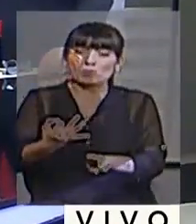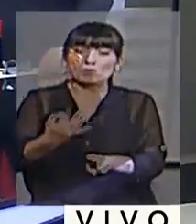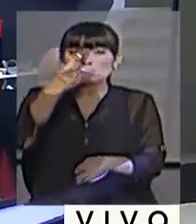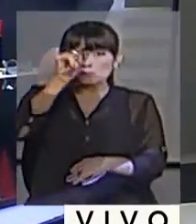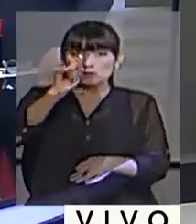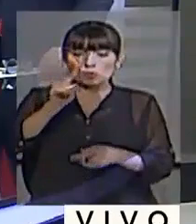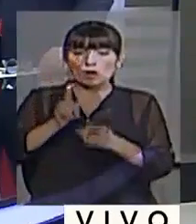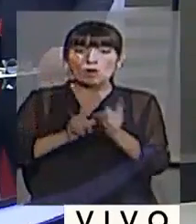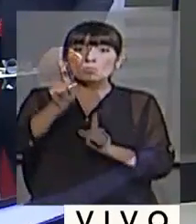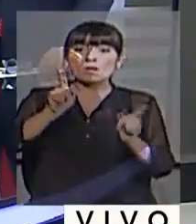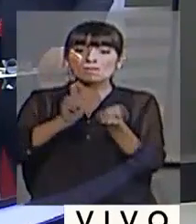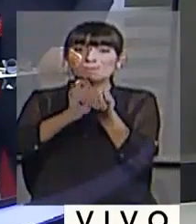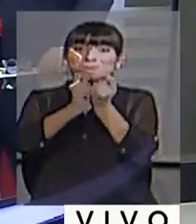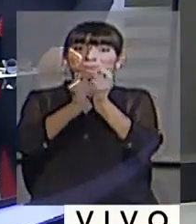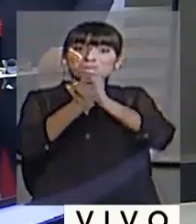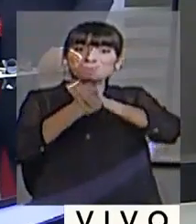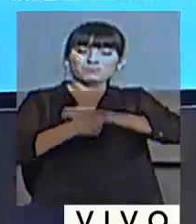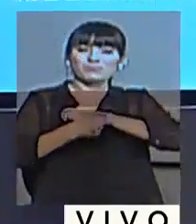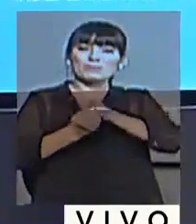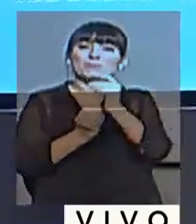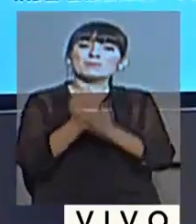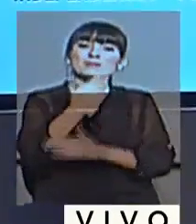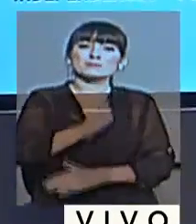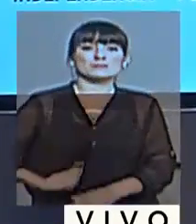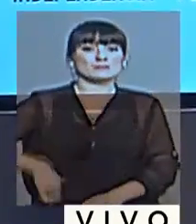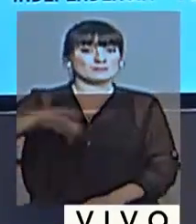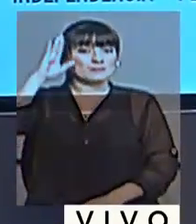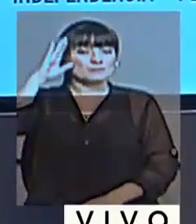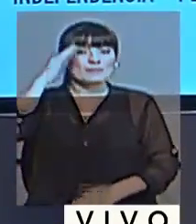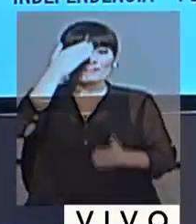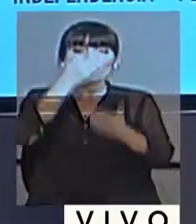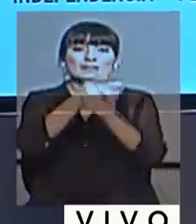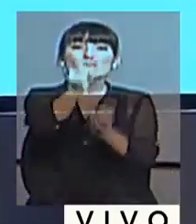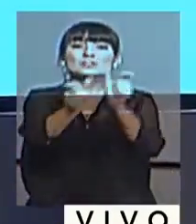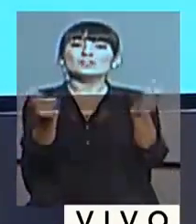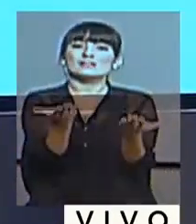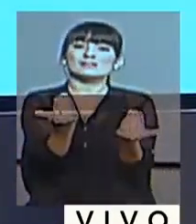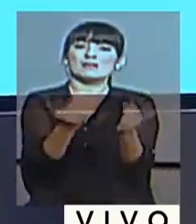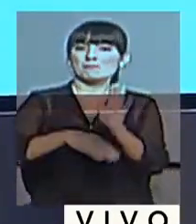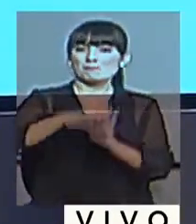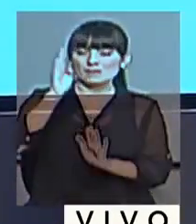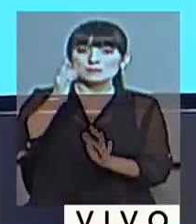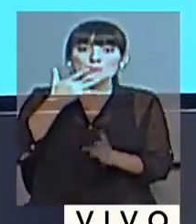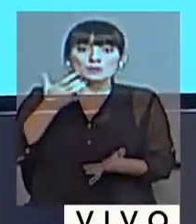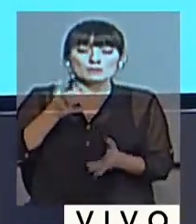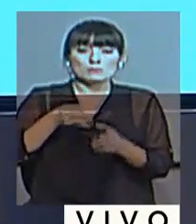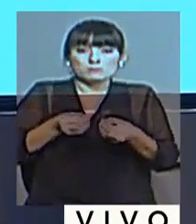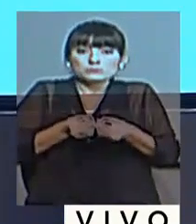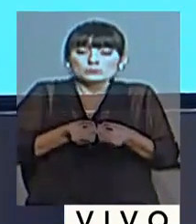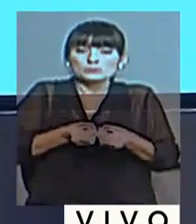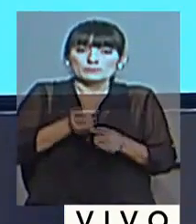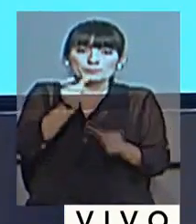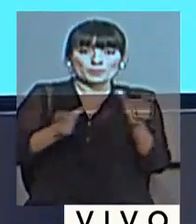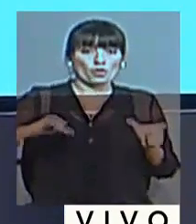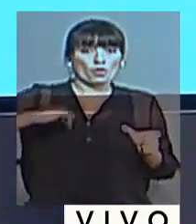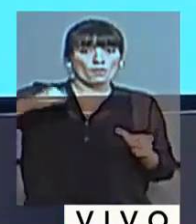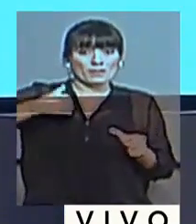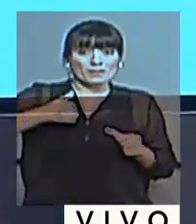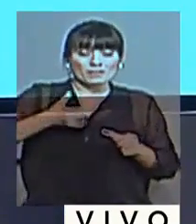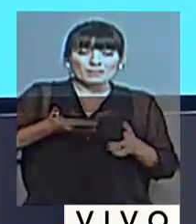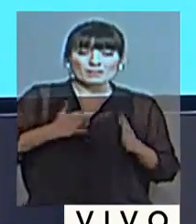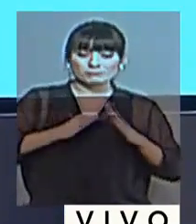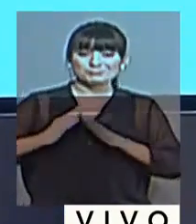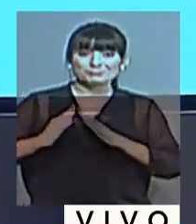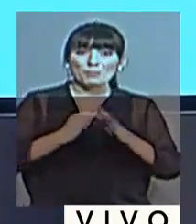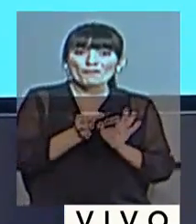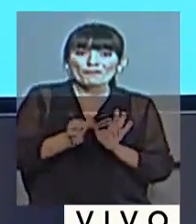transformaciones que ha iniciado la presidenta Bachelet de cara a los que más necesitan. Porque finalmente, muchos de nuestros jóvenes, de nuestras poblaciones, no podían llegar a